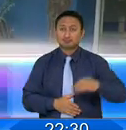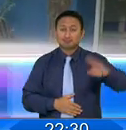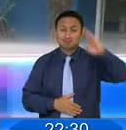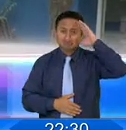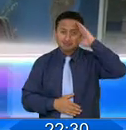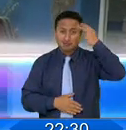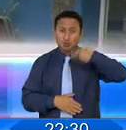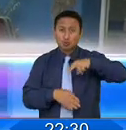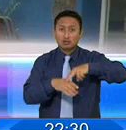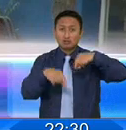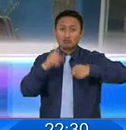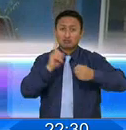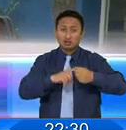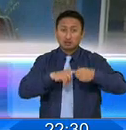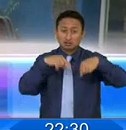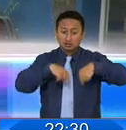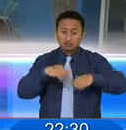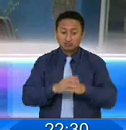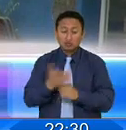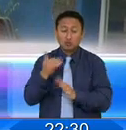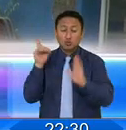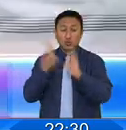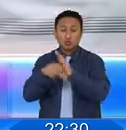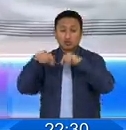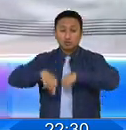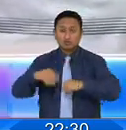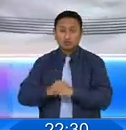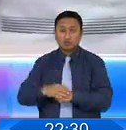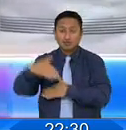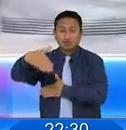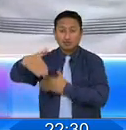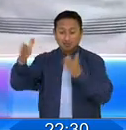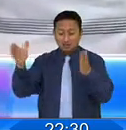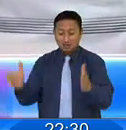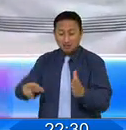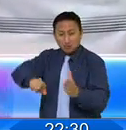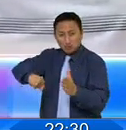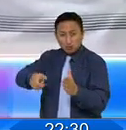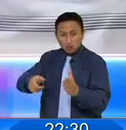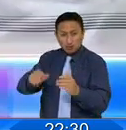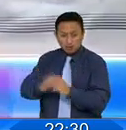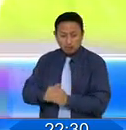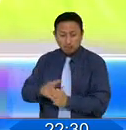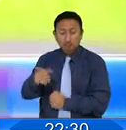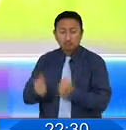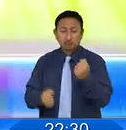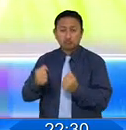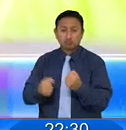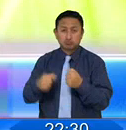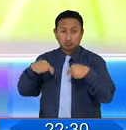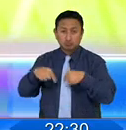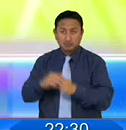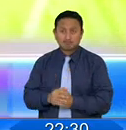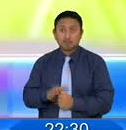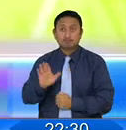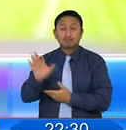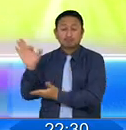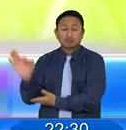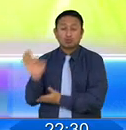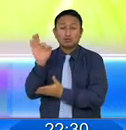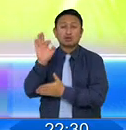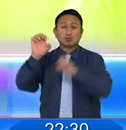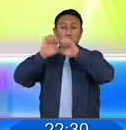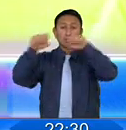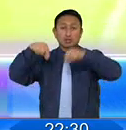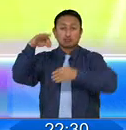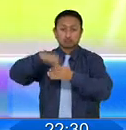del Distrito Metropolitano de Quito le llegó la denuncia del robo de una caja fuerte que era transportada por un vehículo blindado. El representante de la cooperativa